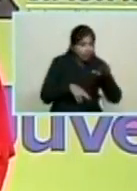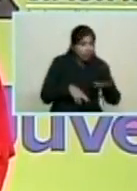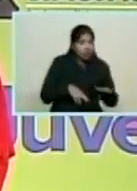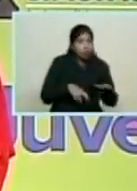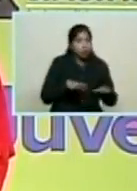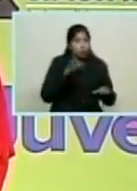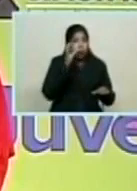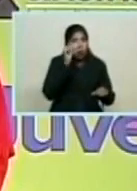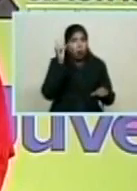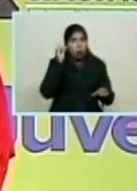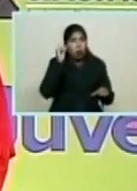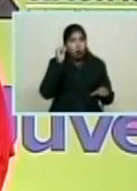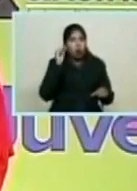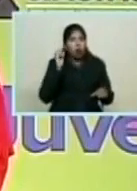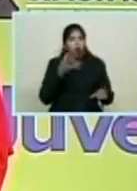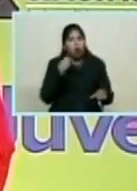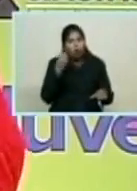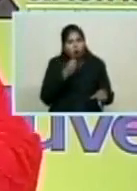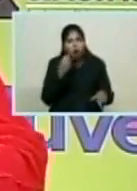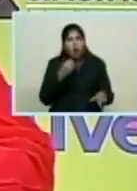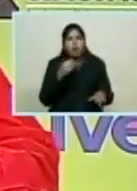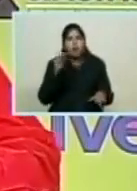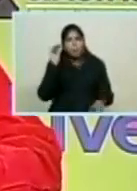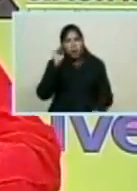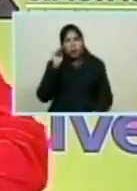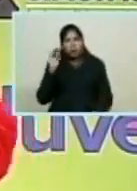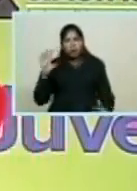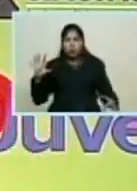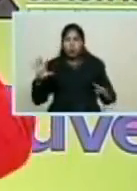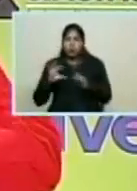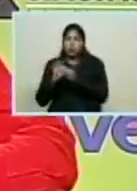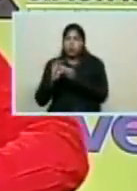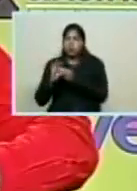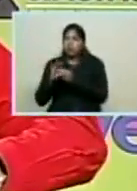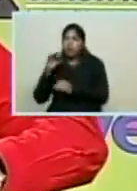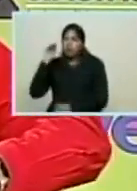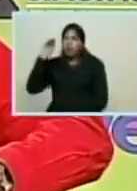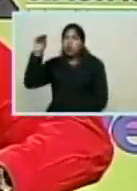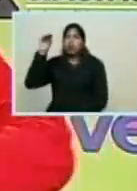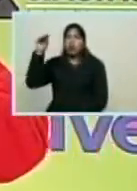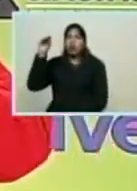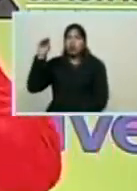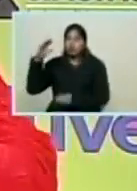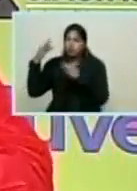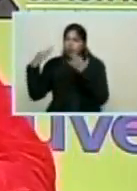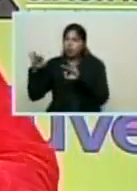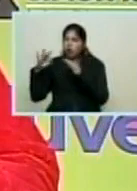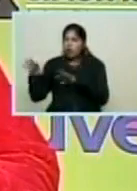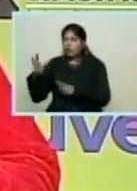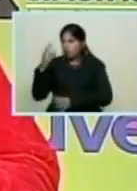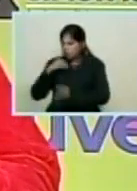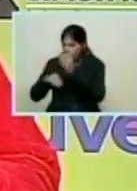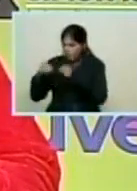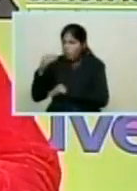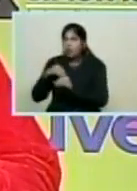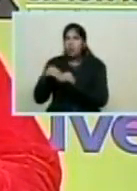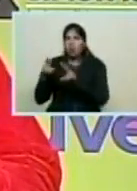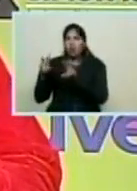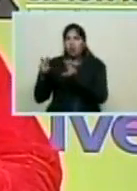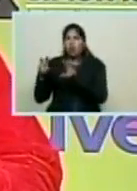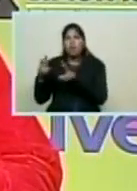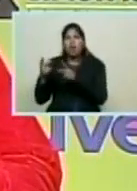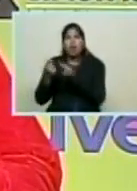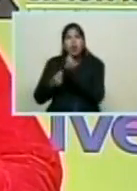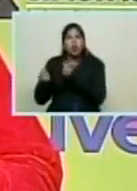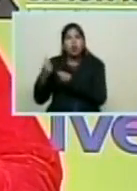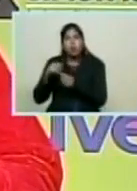niña, al joven, al maestro, lo conectan con el futuro que necesita el país, una nueva economía